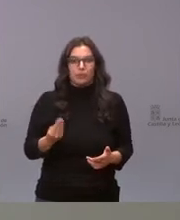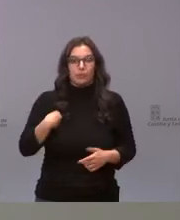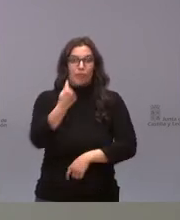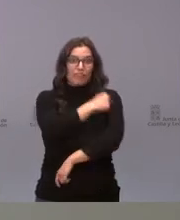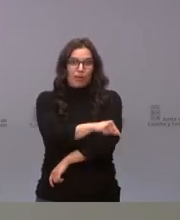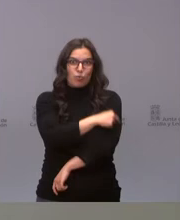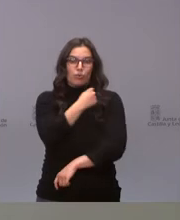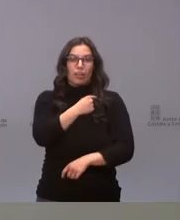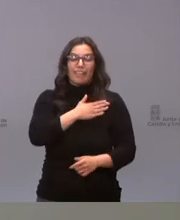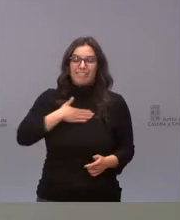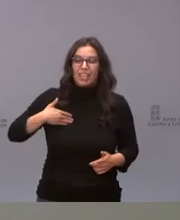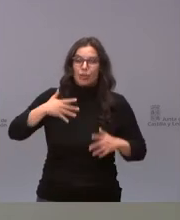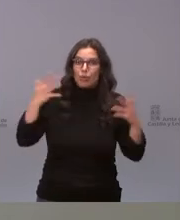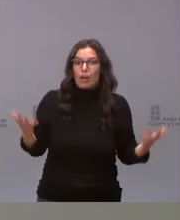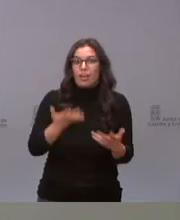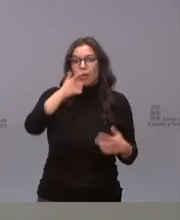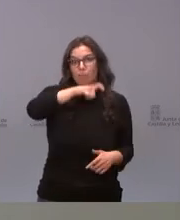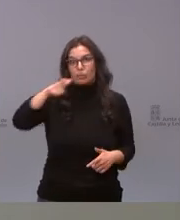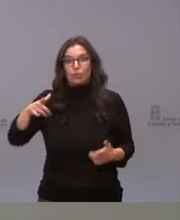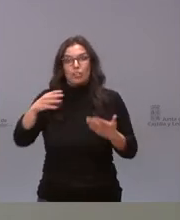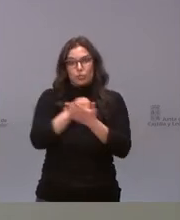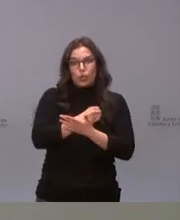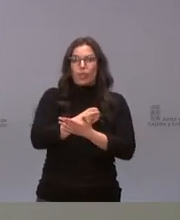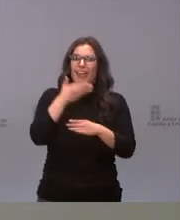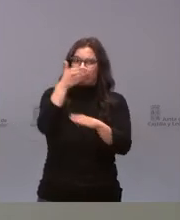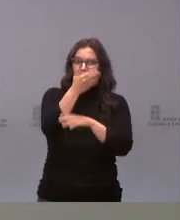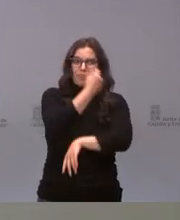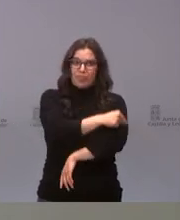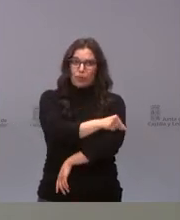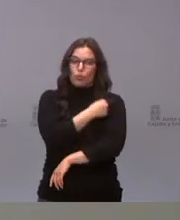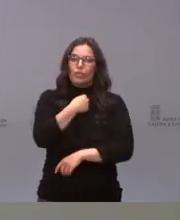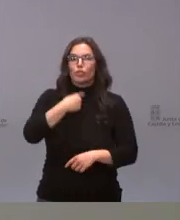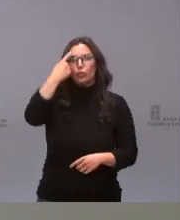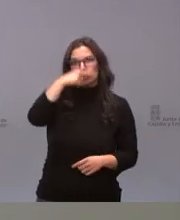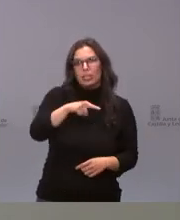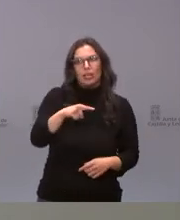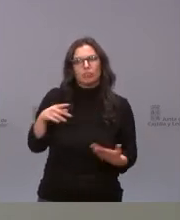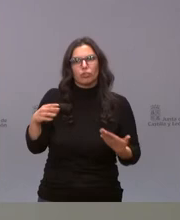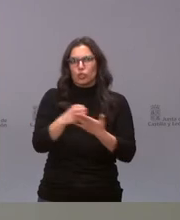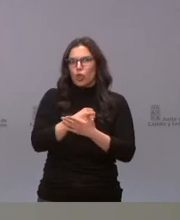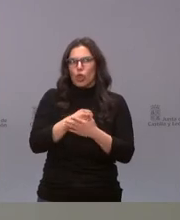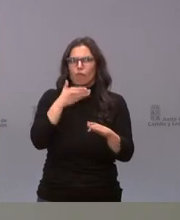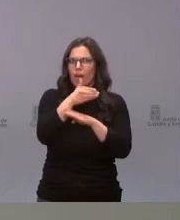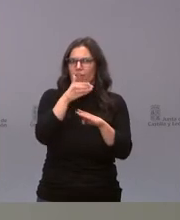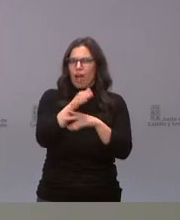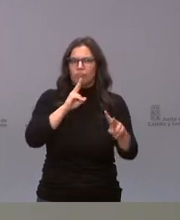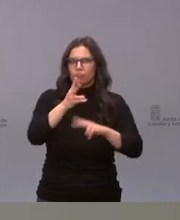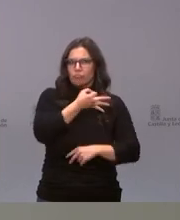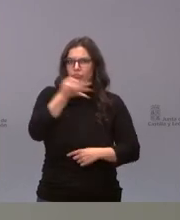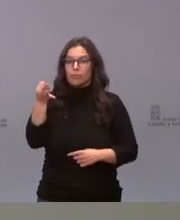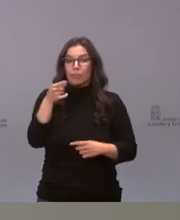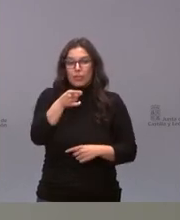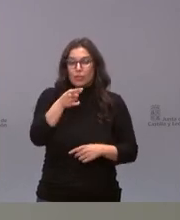vacunas. Quiero animar a todos los ciudadanos a que se vacunen. Sé que están dando todos una respuesta excepcional, pero es la